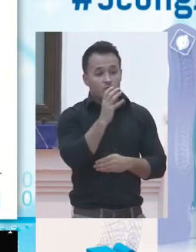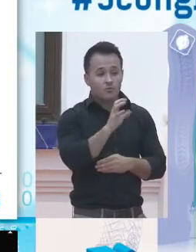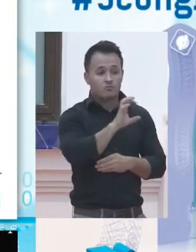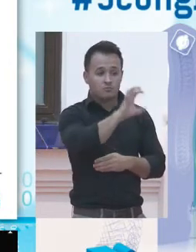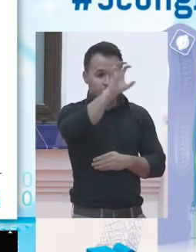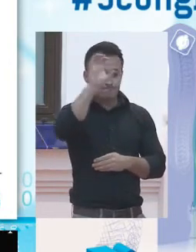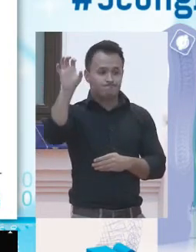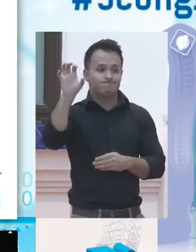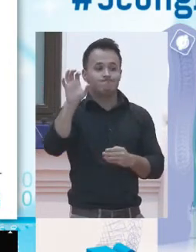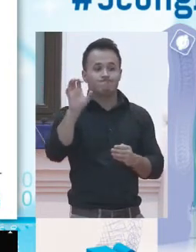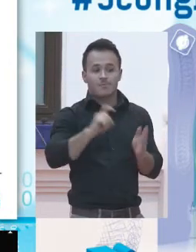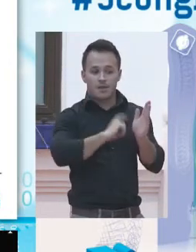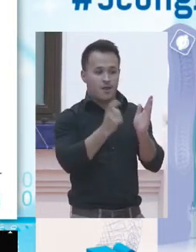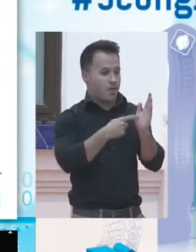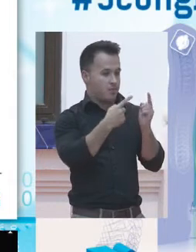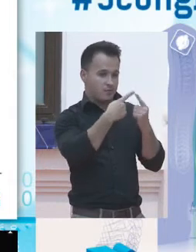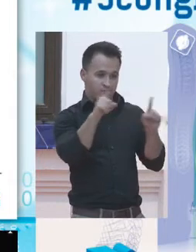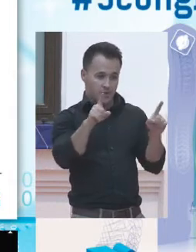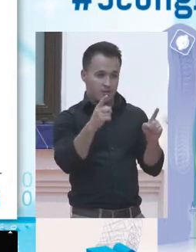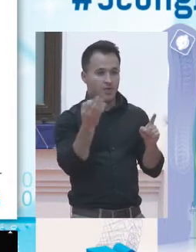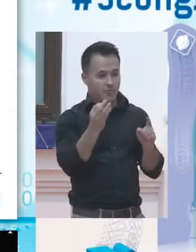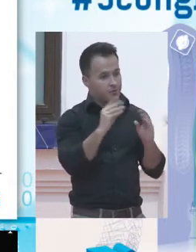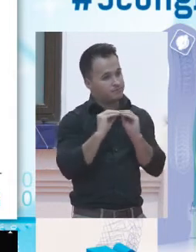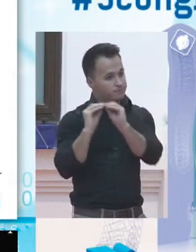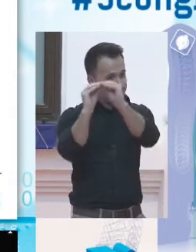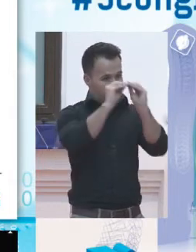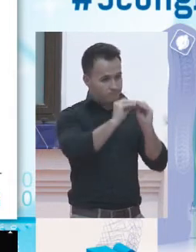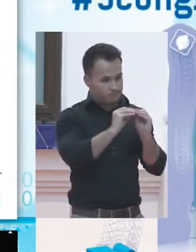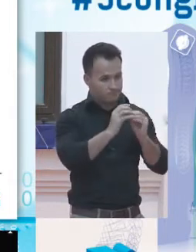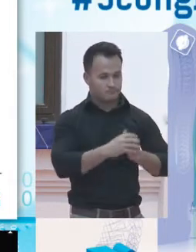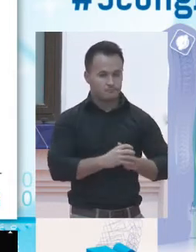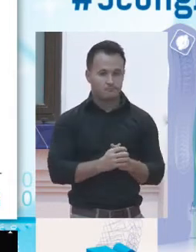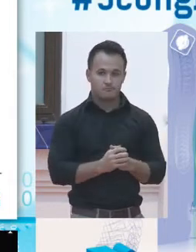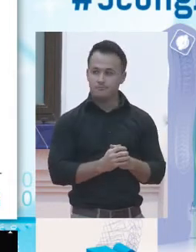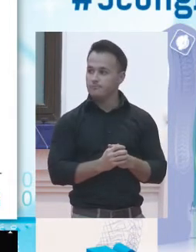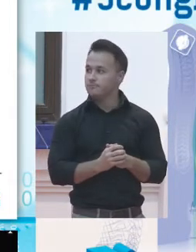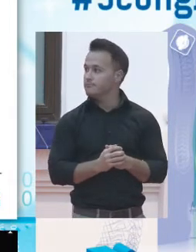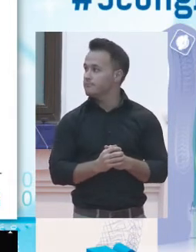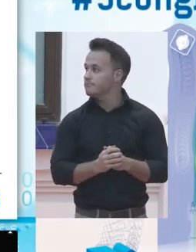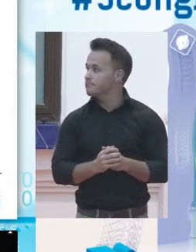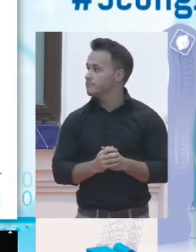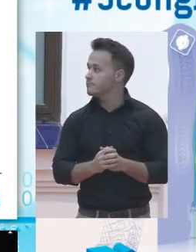Estados Unidos tienen la misma ley, con pequeñas diferencias entre ellas.